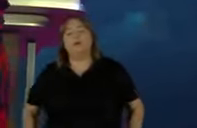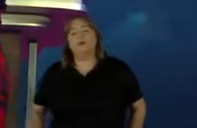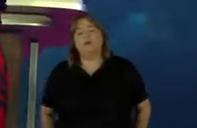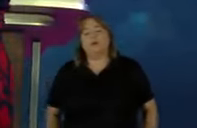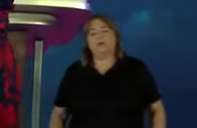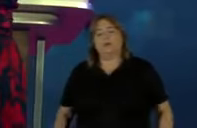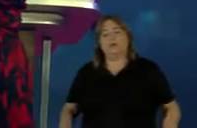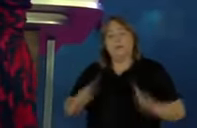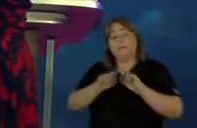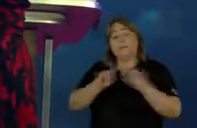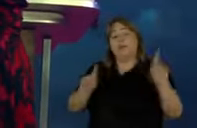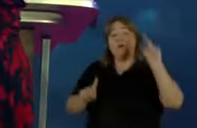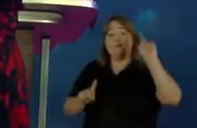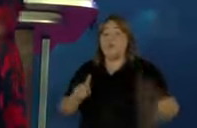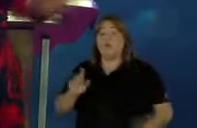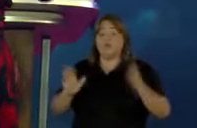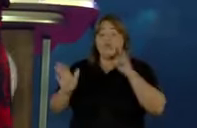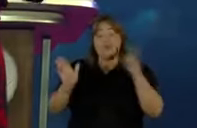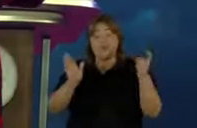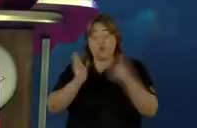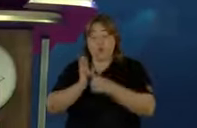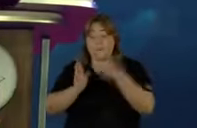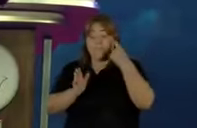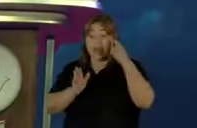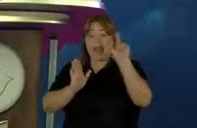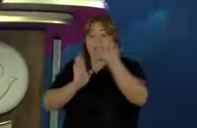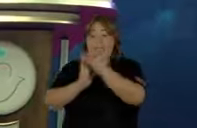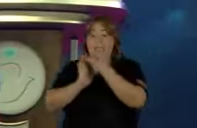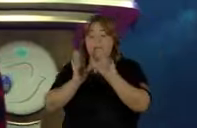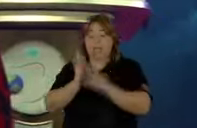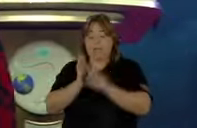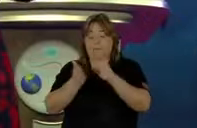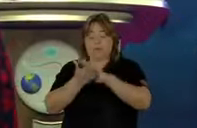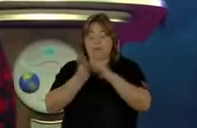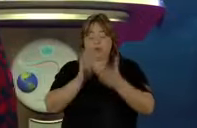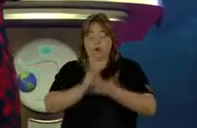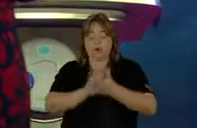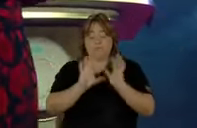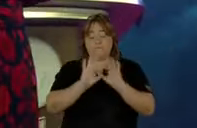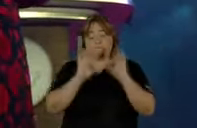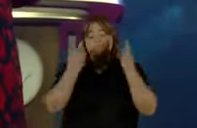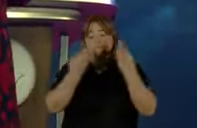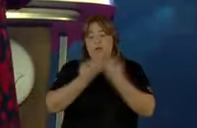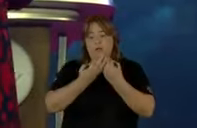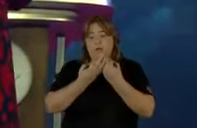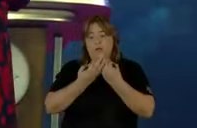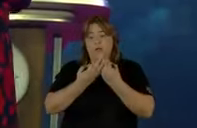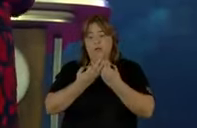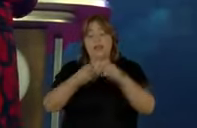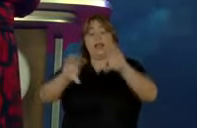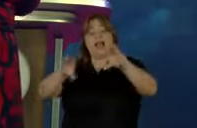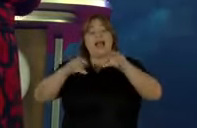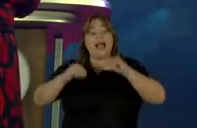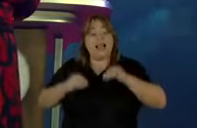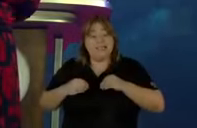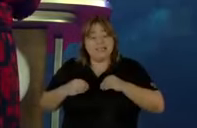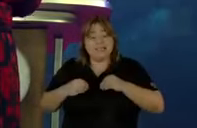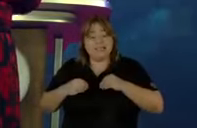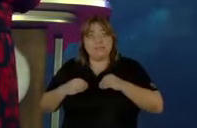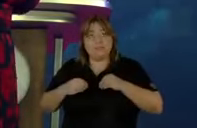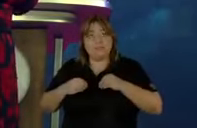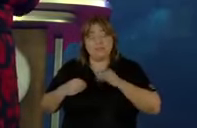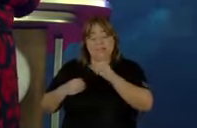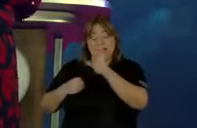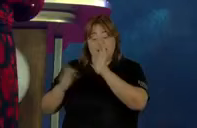Pero hay un requisito para ser legalmente familia y adquirir todas las promesas. Acepta a Jesús como tu